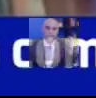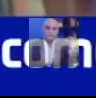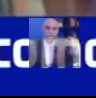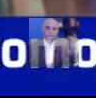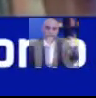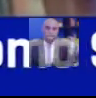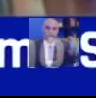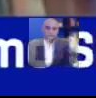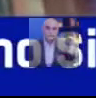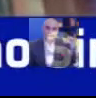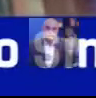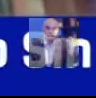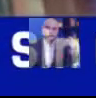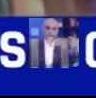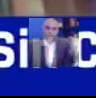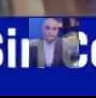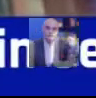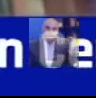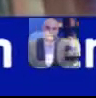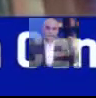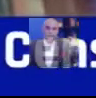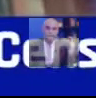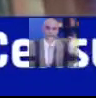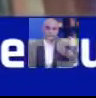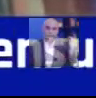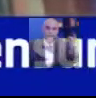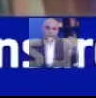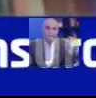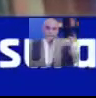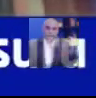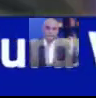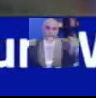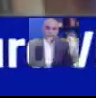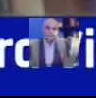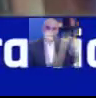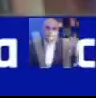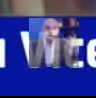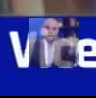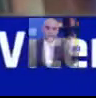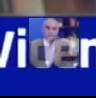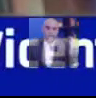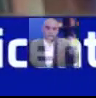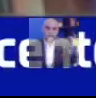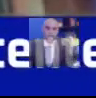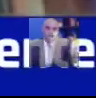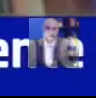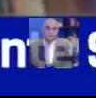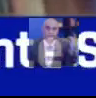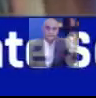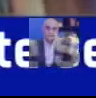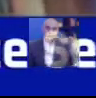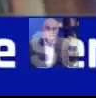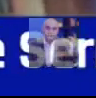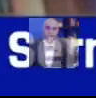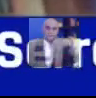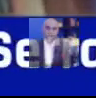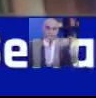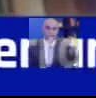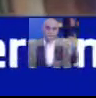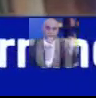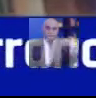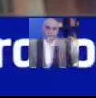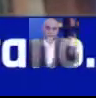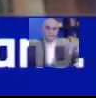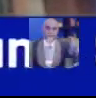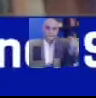pueden invalidar por esas 2 razones fundamentales. Y la otra es, como tú lo mencionas, Vicente,